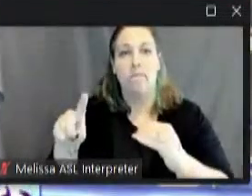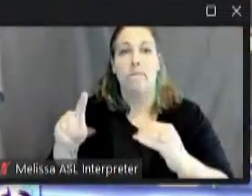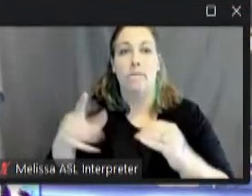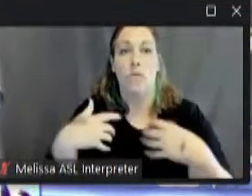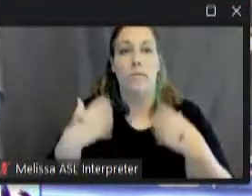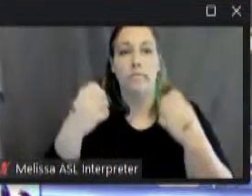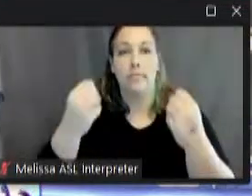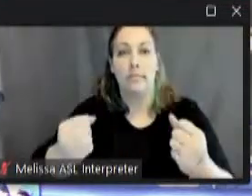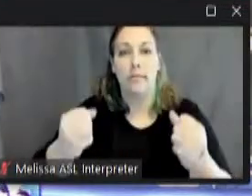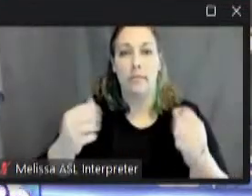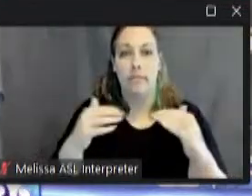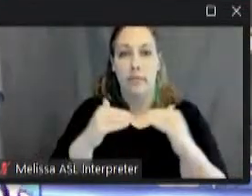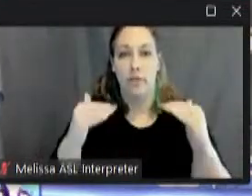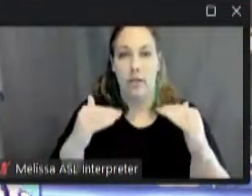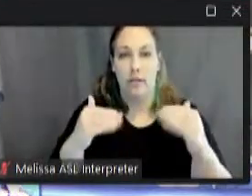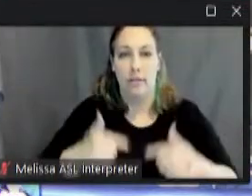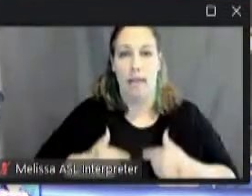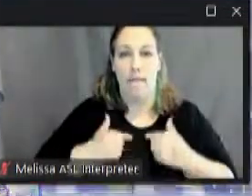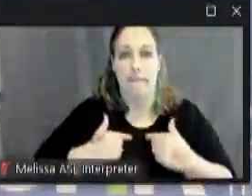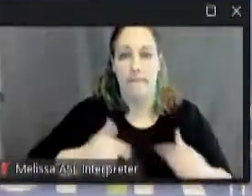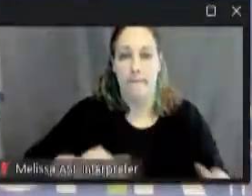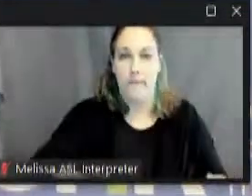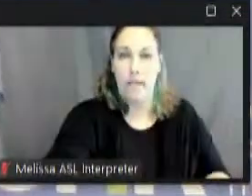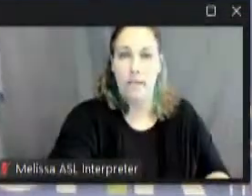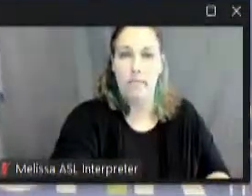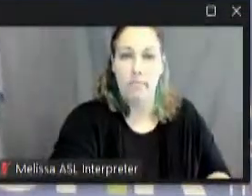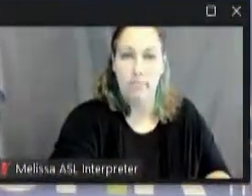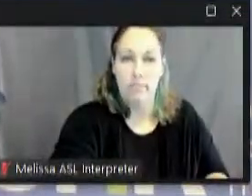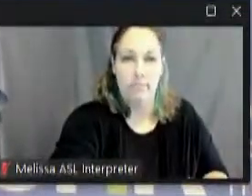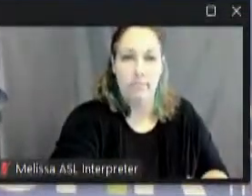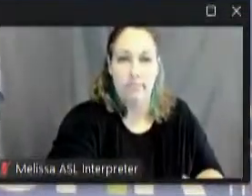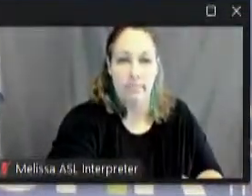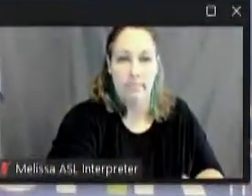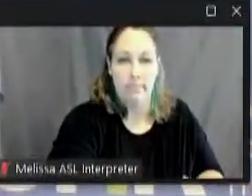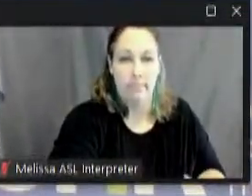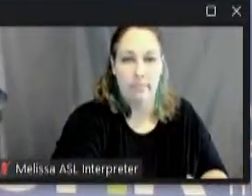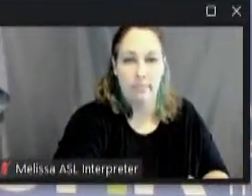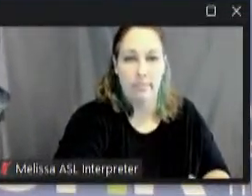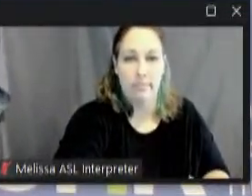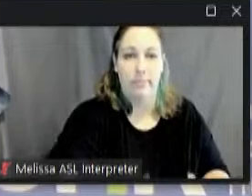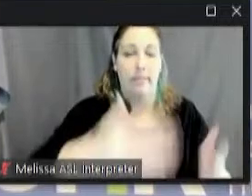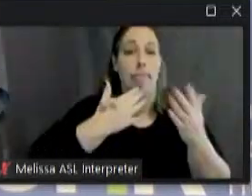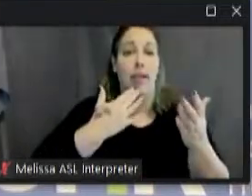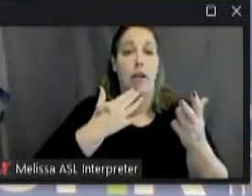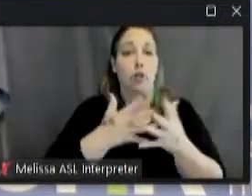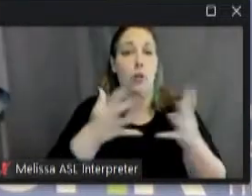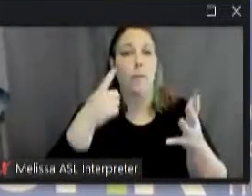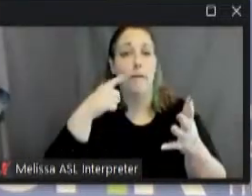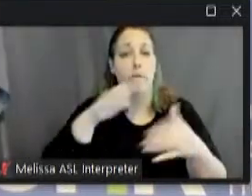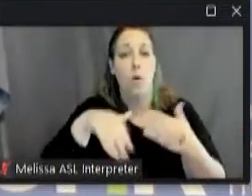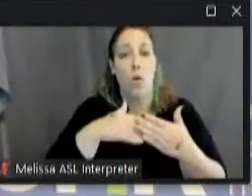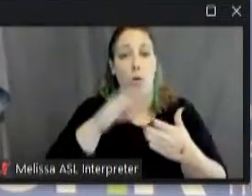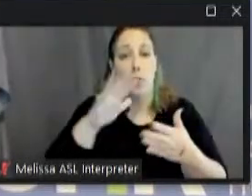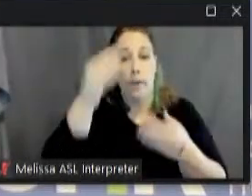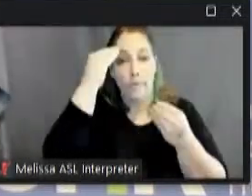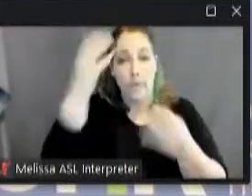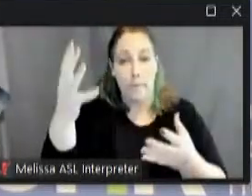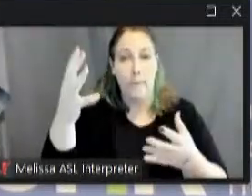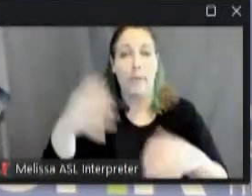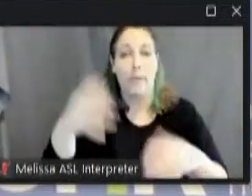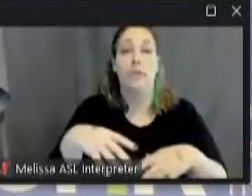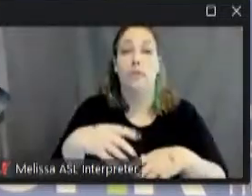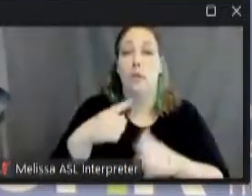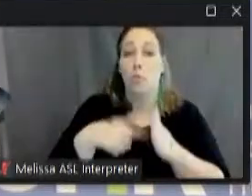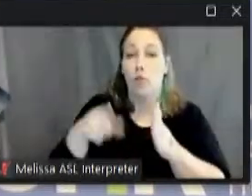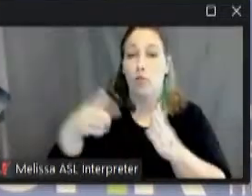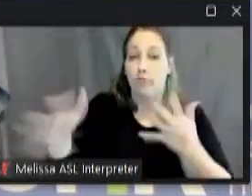Muchísimas gracias por toda su información, toda su documentación presentada. Vamos a darle de inmediato la